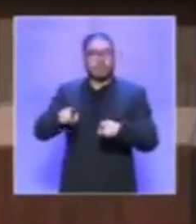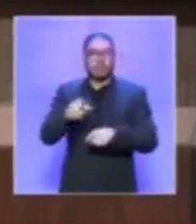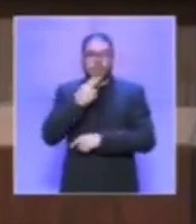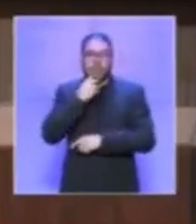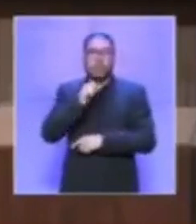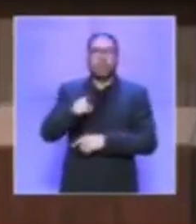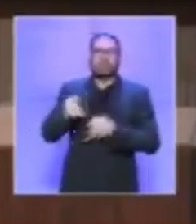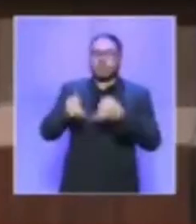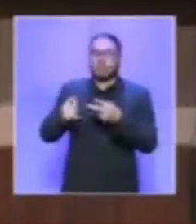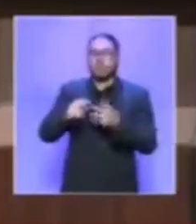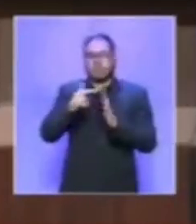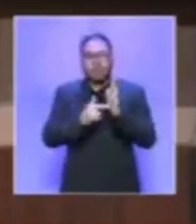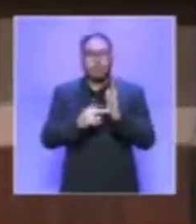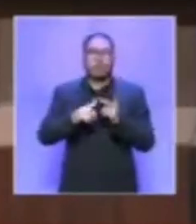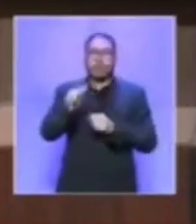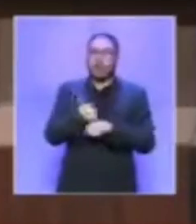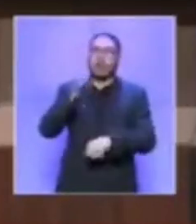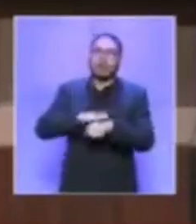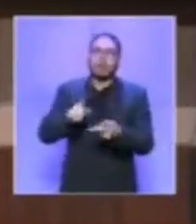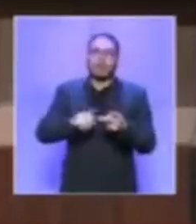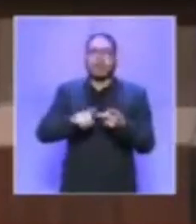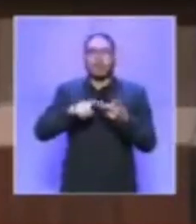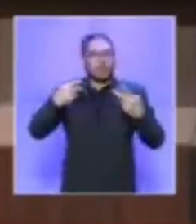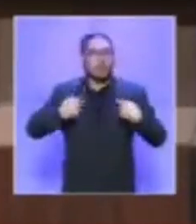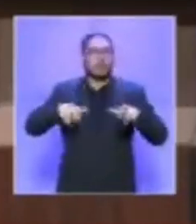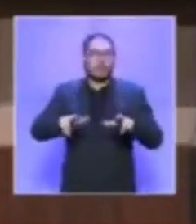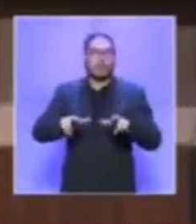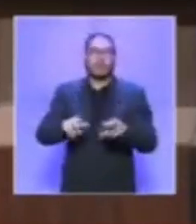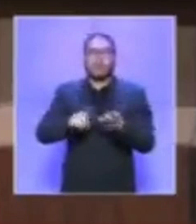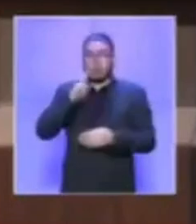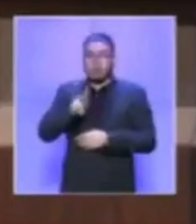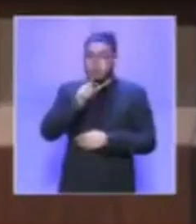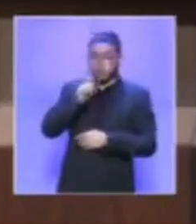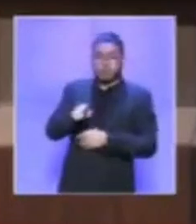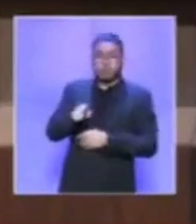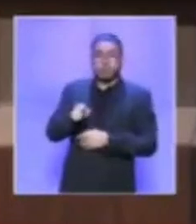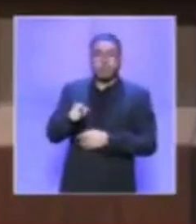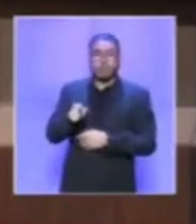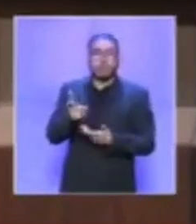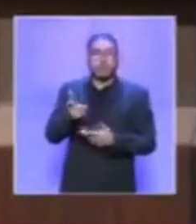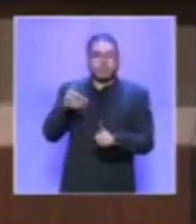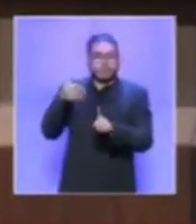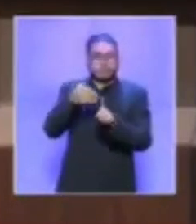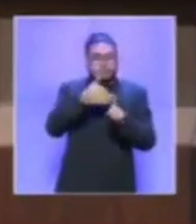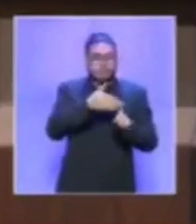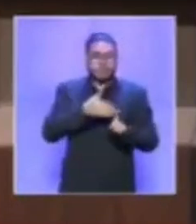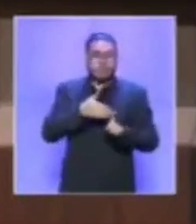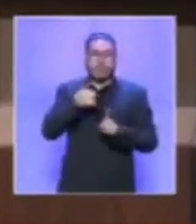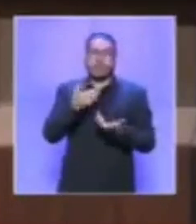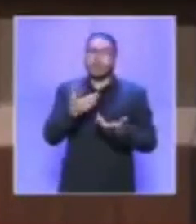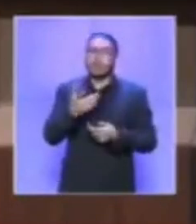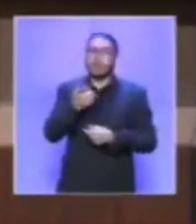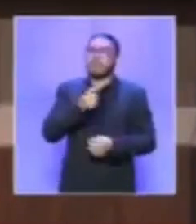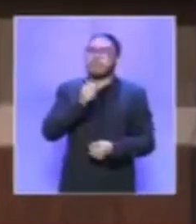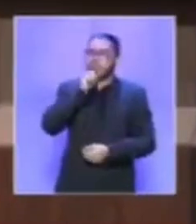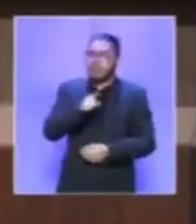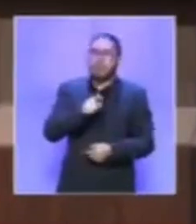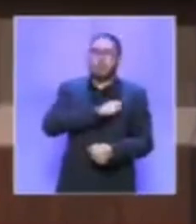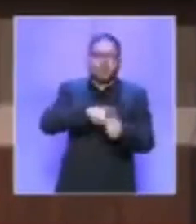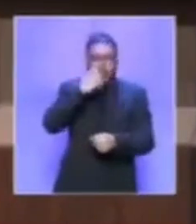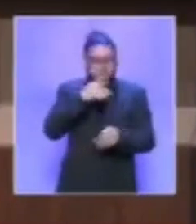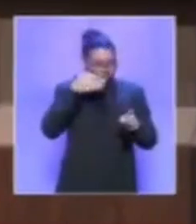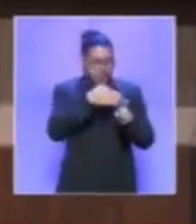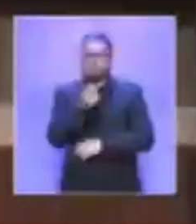y atribuciones jurídicas, reglamentarias, administrativas, de representación, de fijar líneas específicas de trabajo, líneas de acción